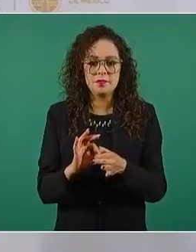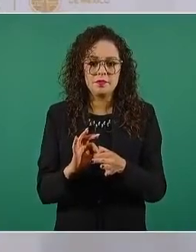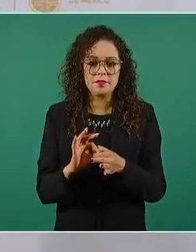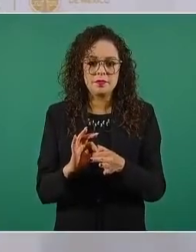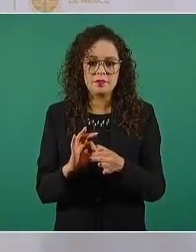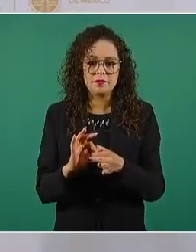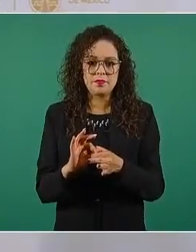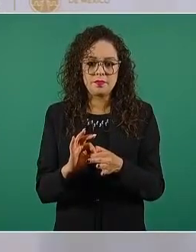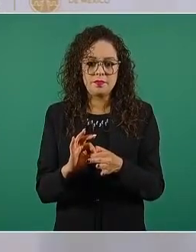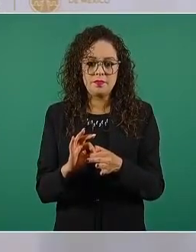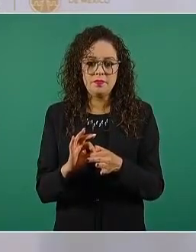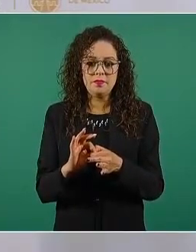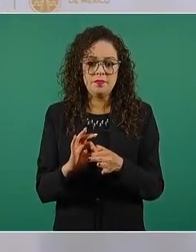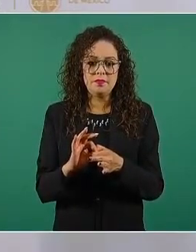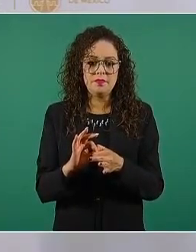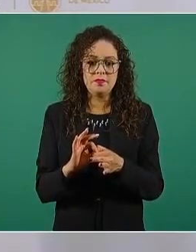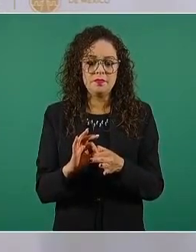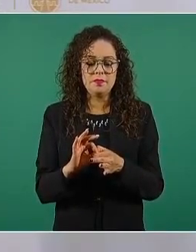entes sagrados